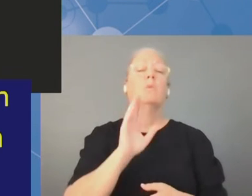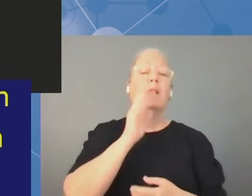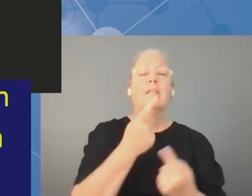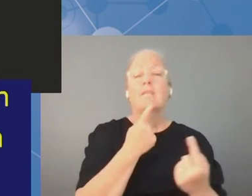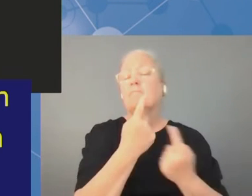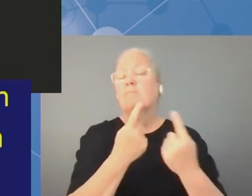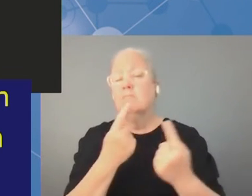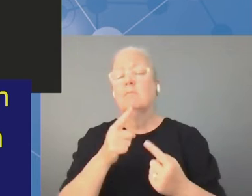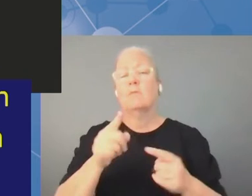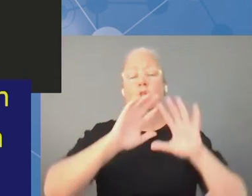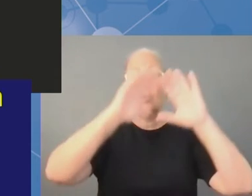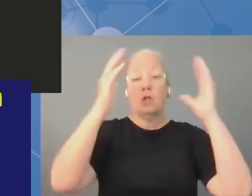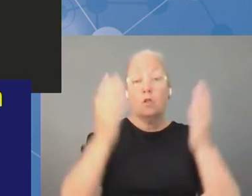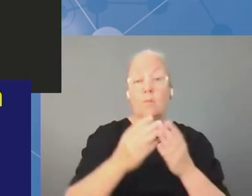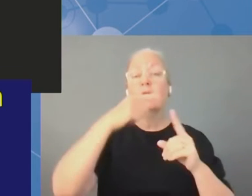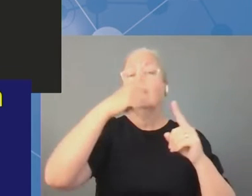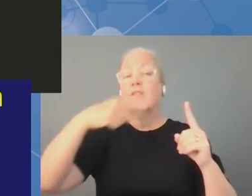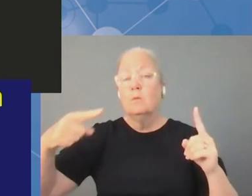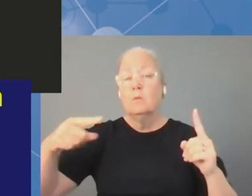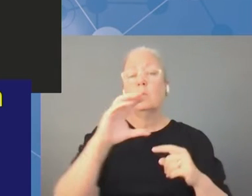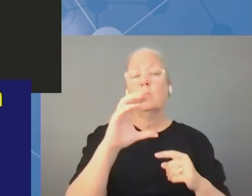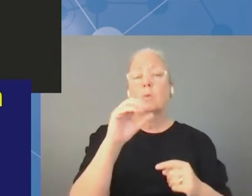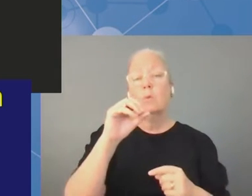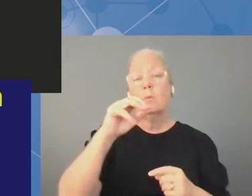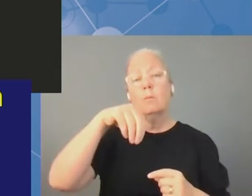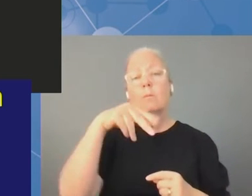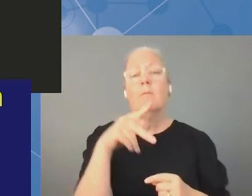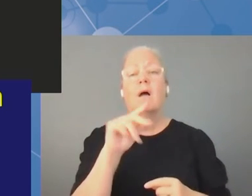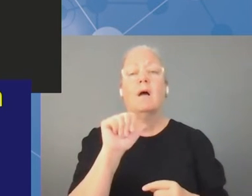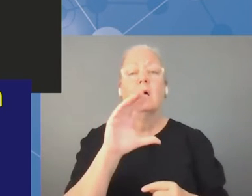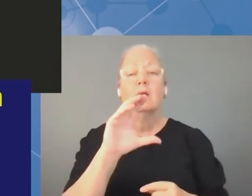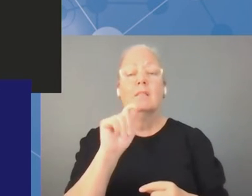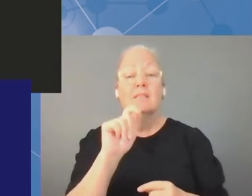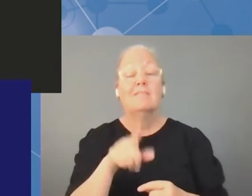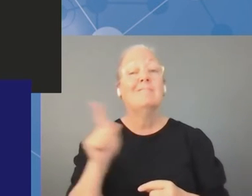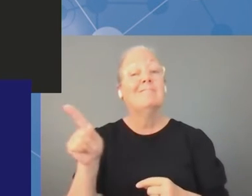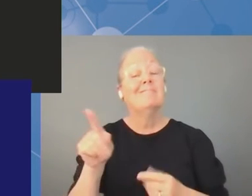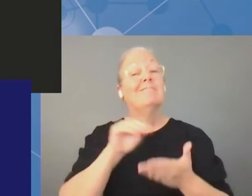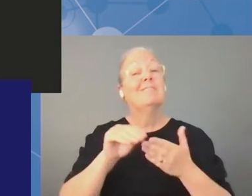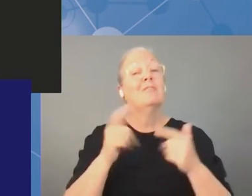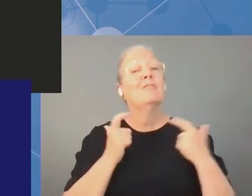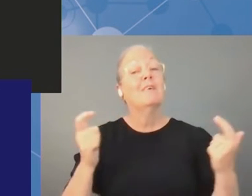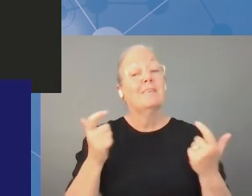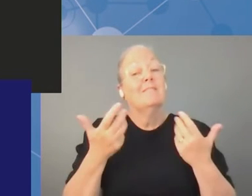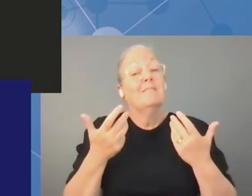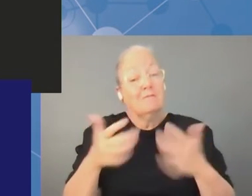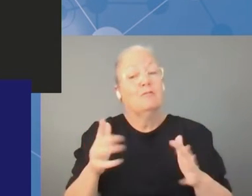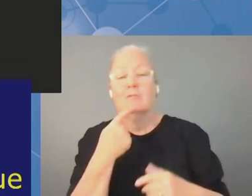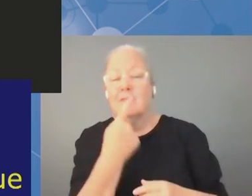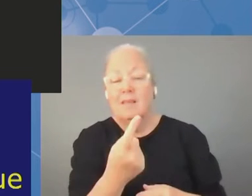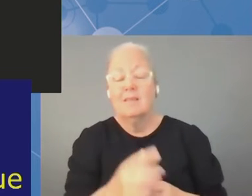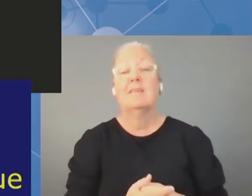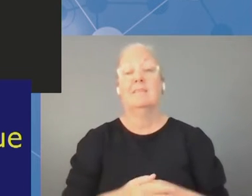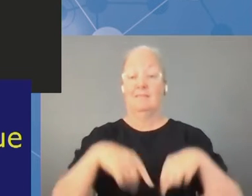nuestros debates en contacto con los líderes y seguramente